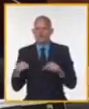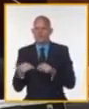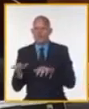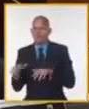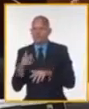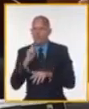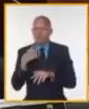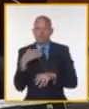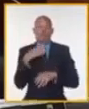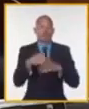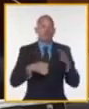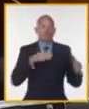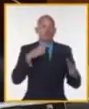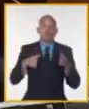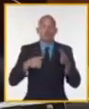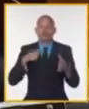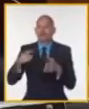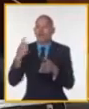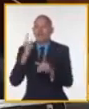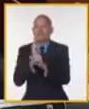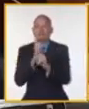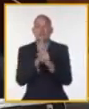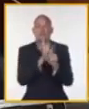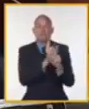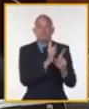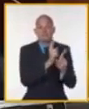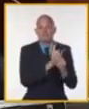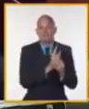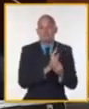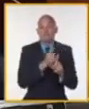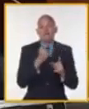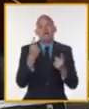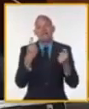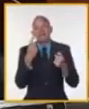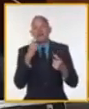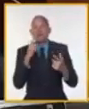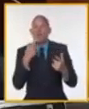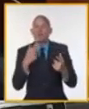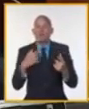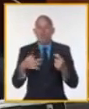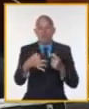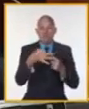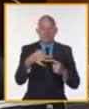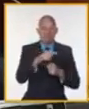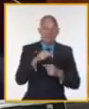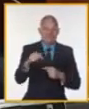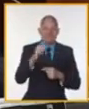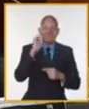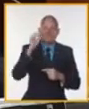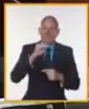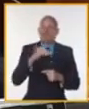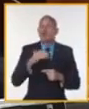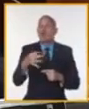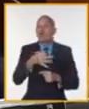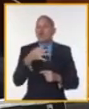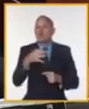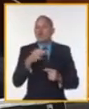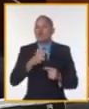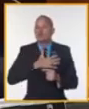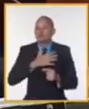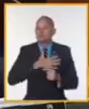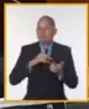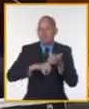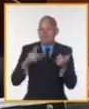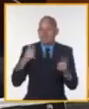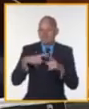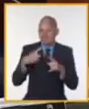partido, el fortalecimiento de los comités de base, de los núcleos del partido en cada uno de los lugares, el trabajo con los cuadros y con